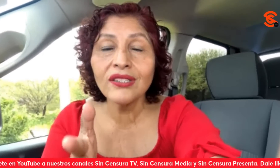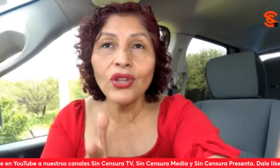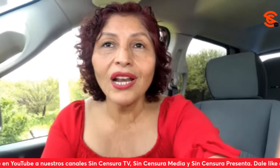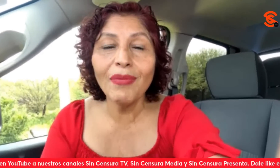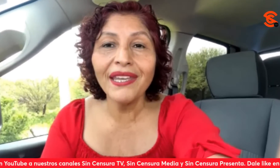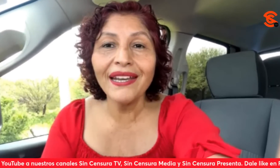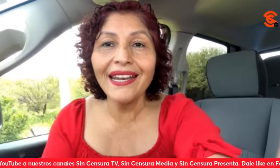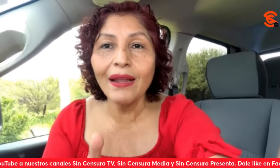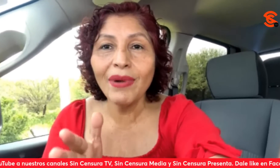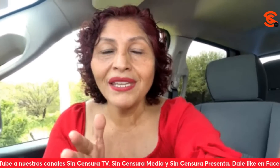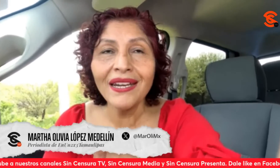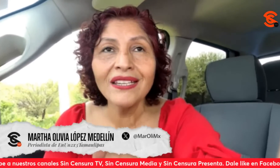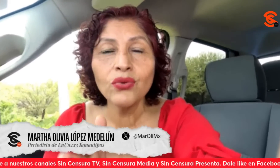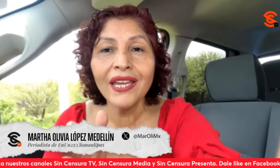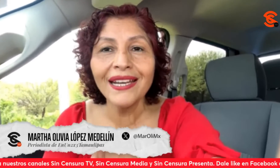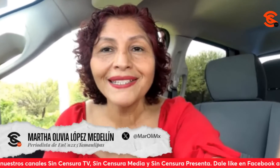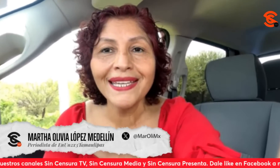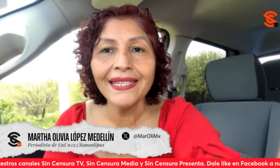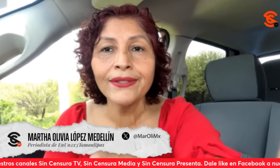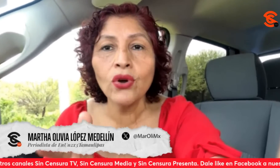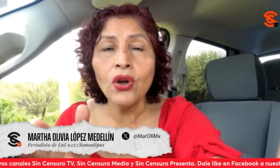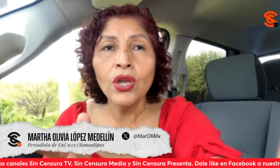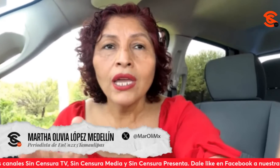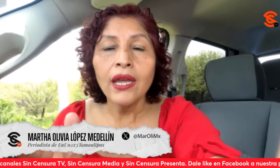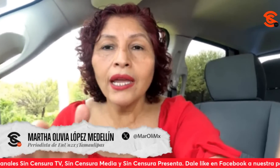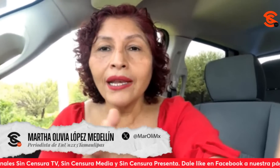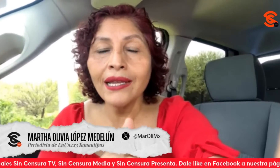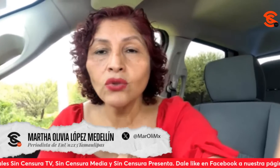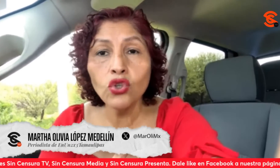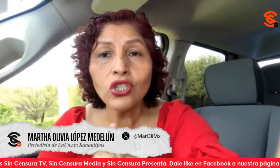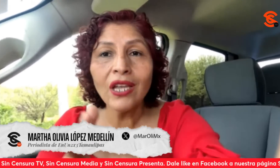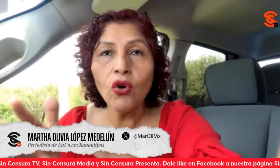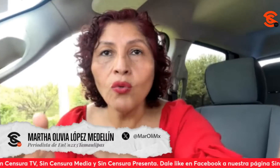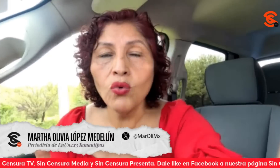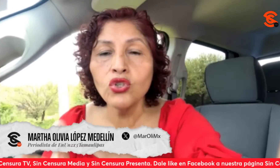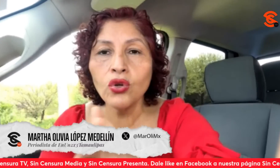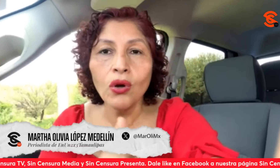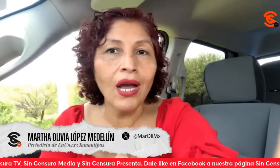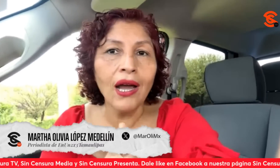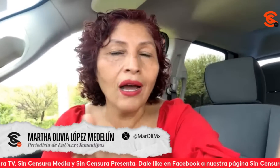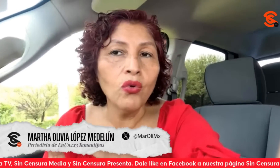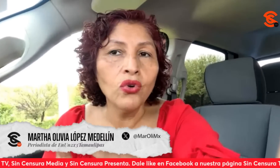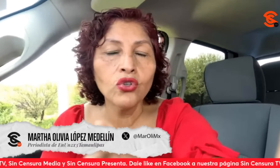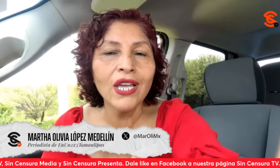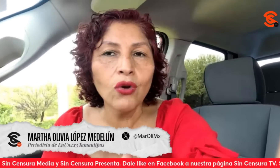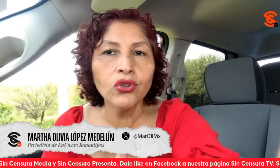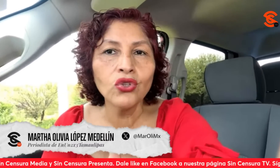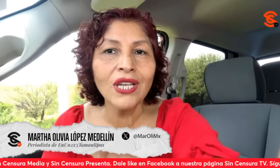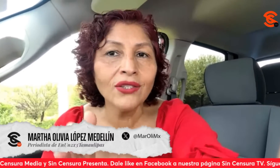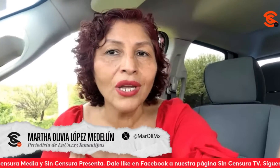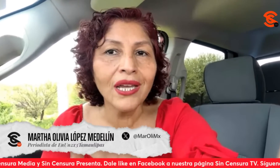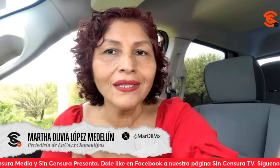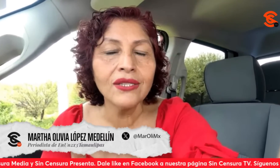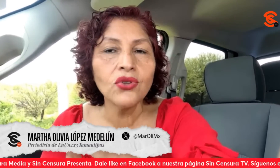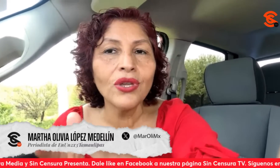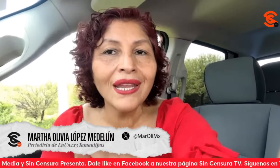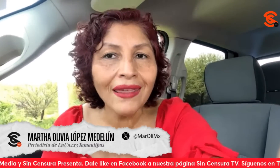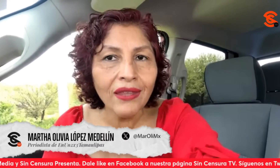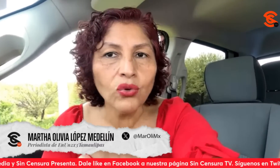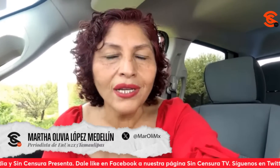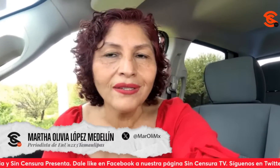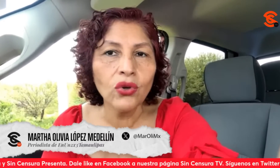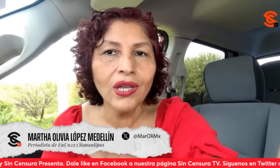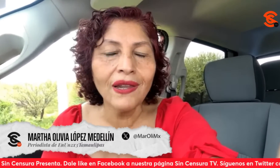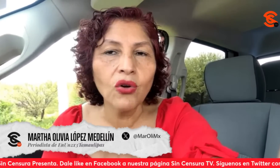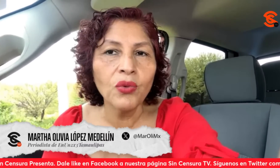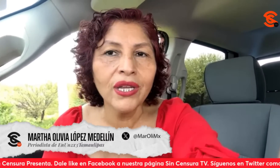al contexto de la mañanera. La mañanera es un ejercicio, les guste o mucho a unos y a otros, es un ejercicio